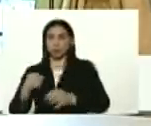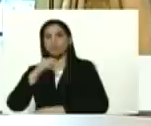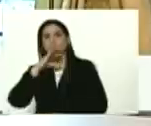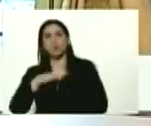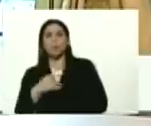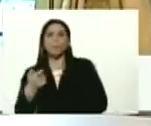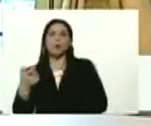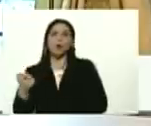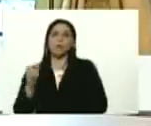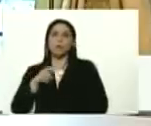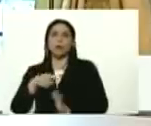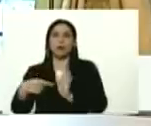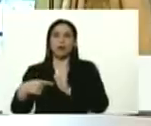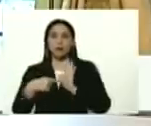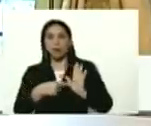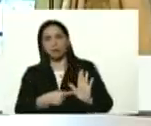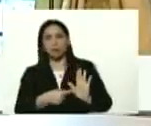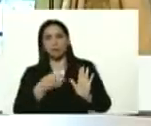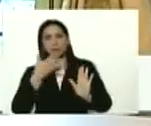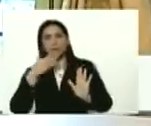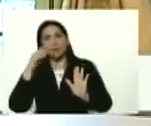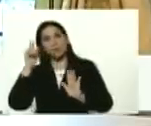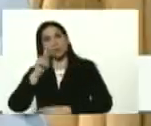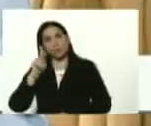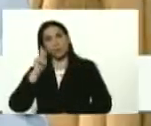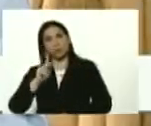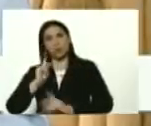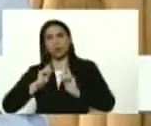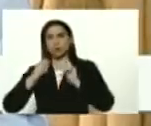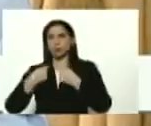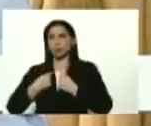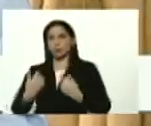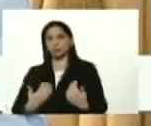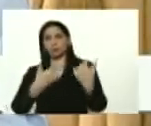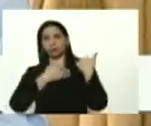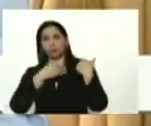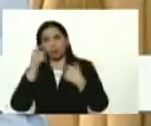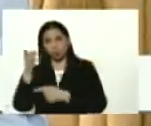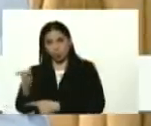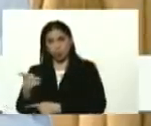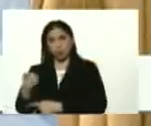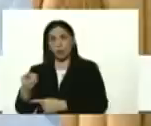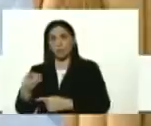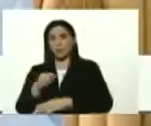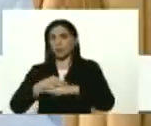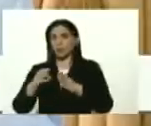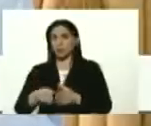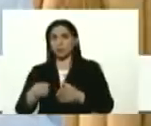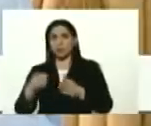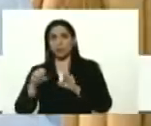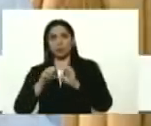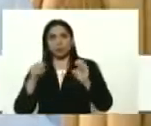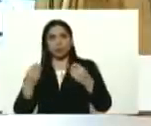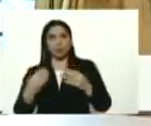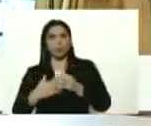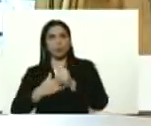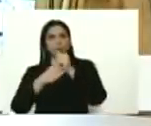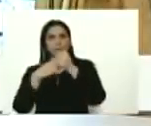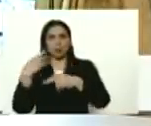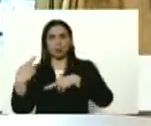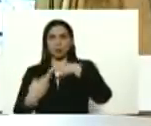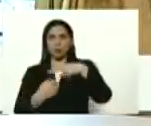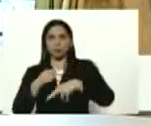muestran. Profesor Aristóbulo, encárguese usted como ministro de Educación, como líder revolucionario. Que